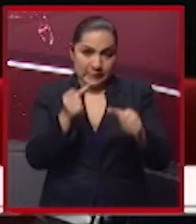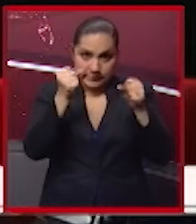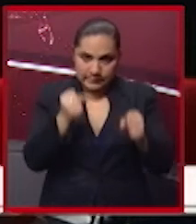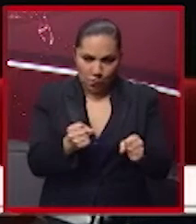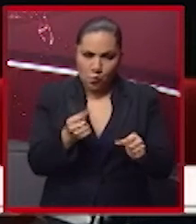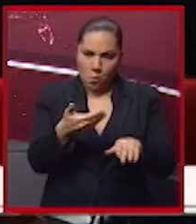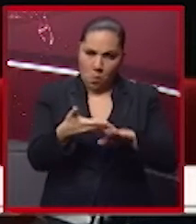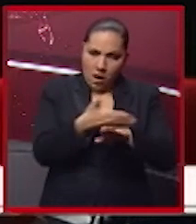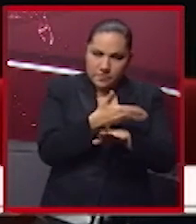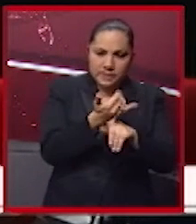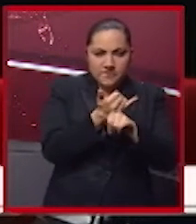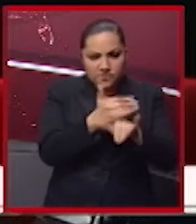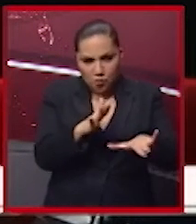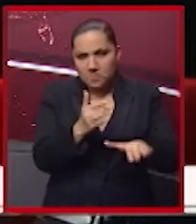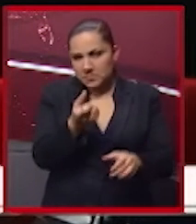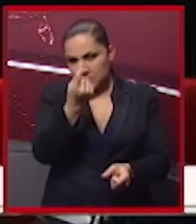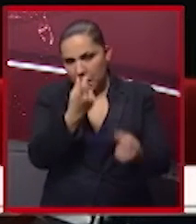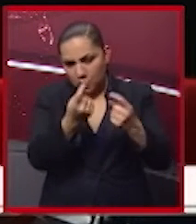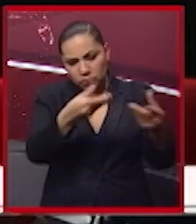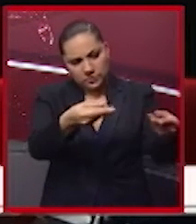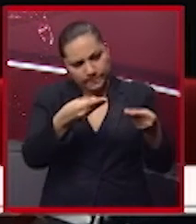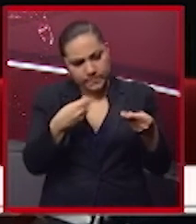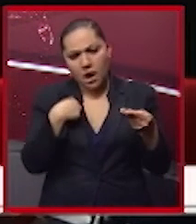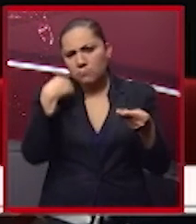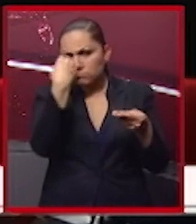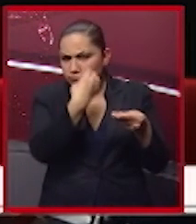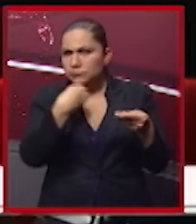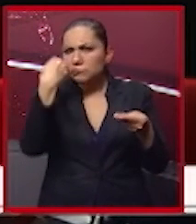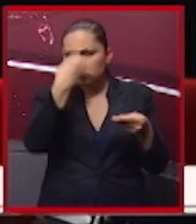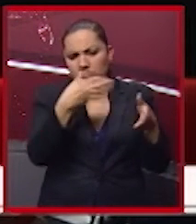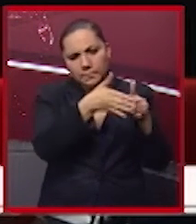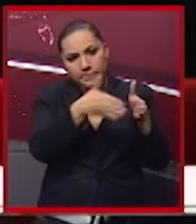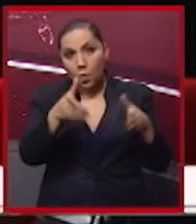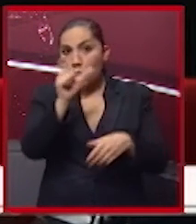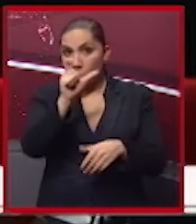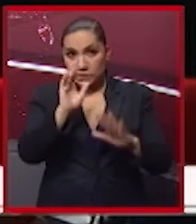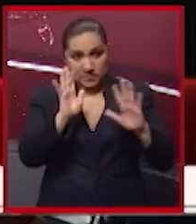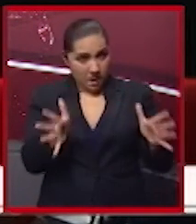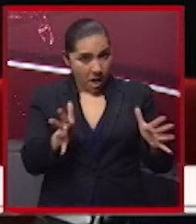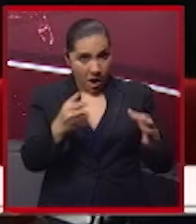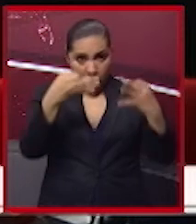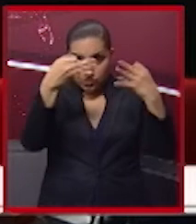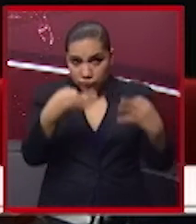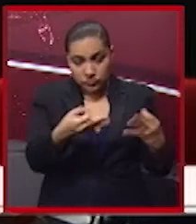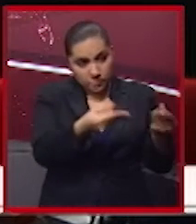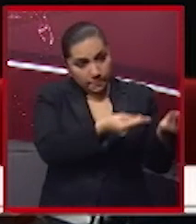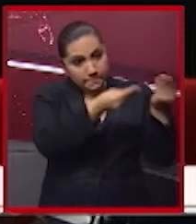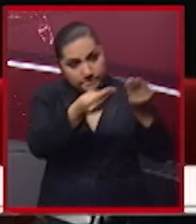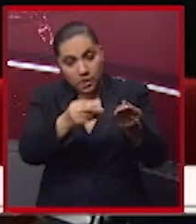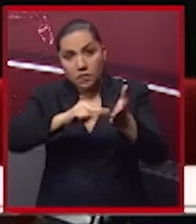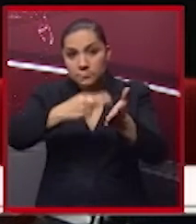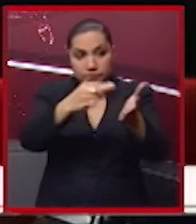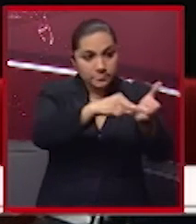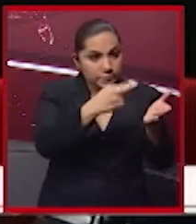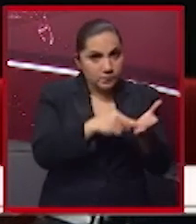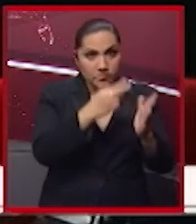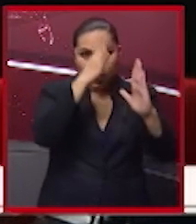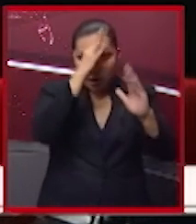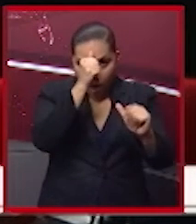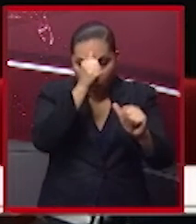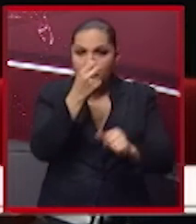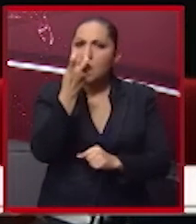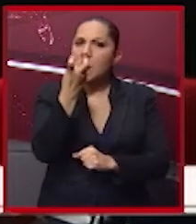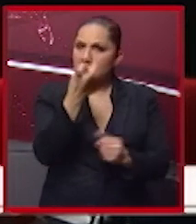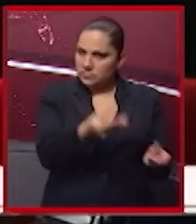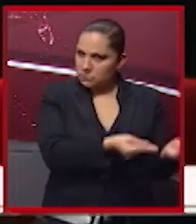dando seguimiento hasta la recepción formal del tratado. Haremos entonces, en su